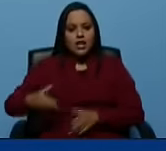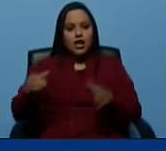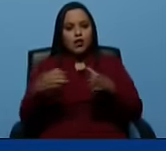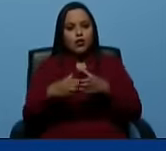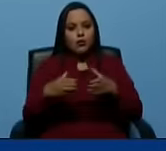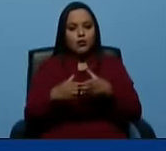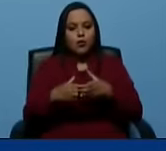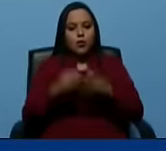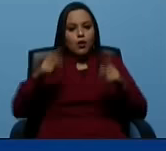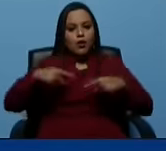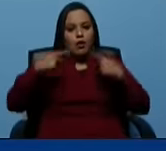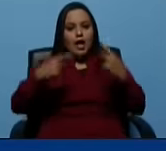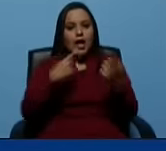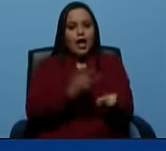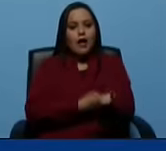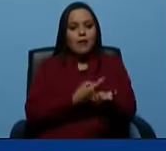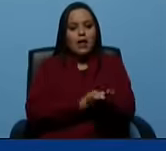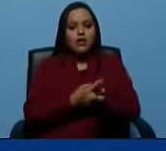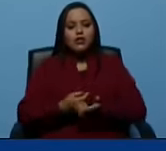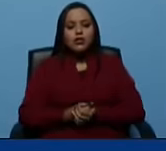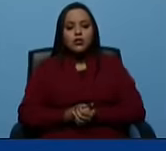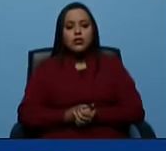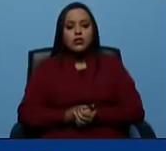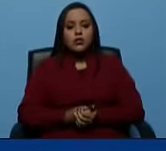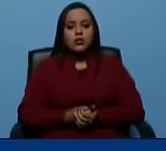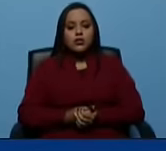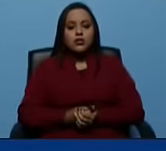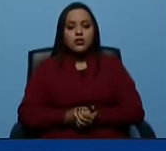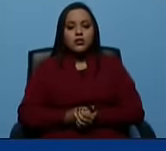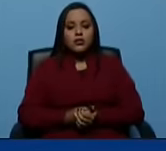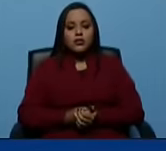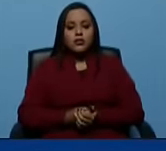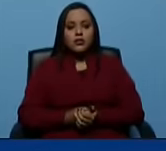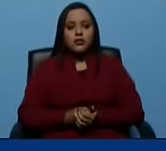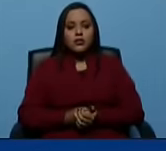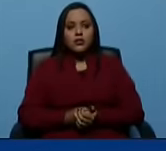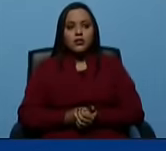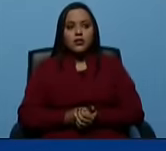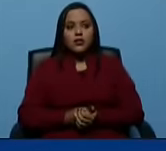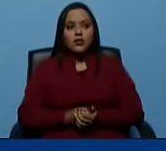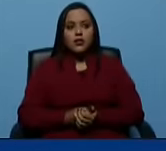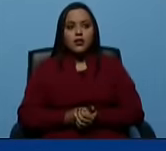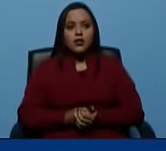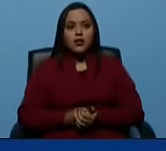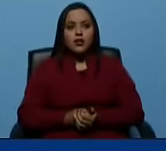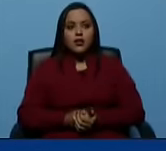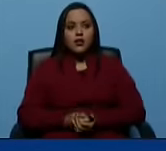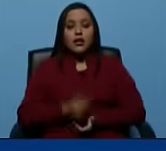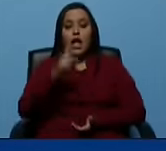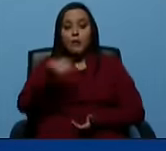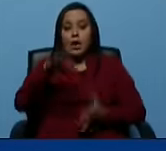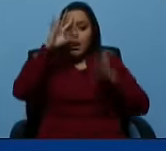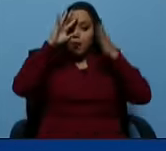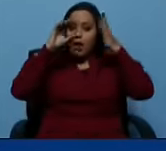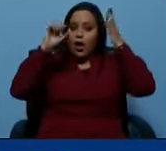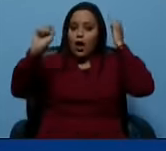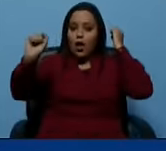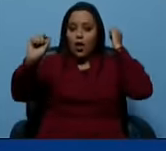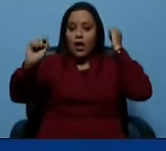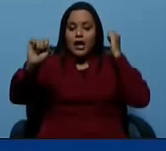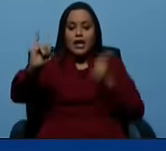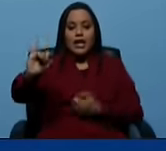Auténtica de mis hermanos cristianos y mis hermanas cristianas, a la embajadora Ilenia